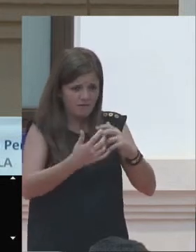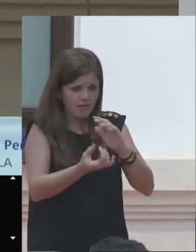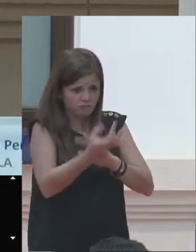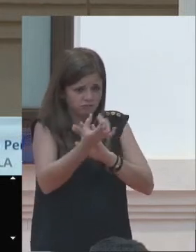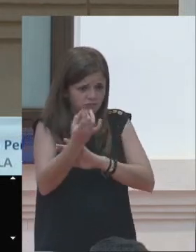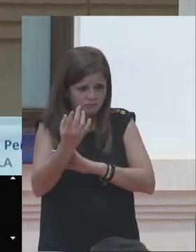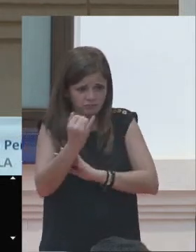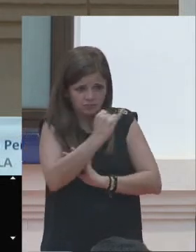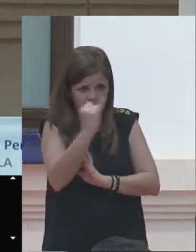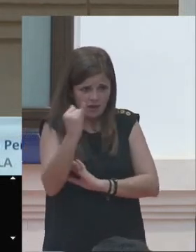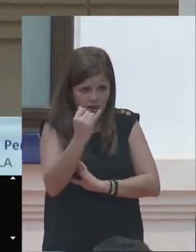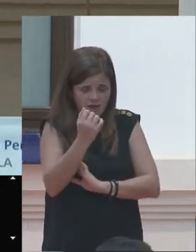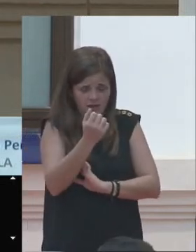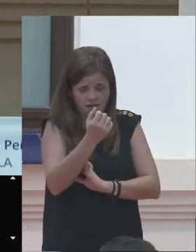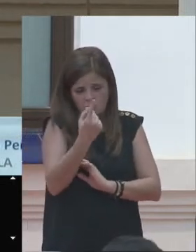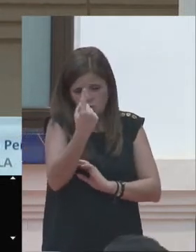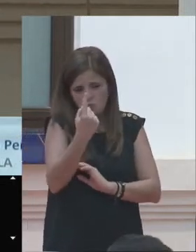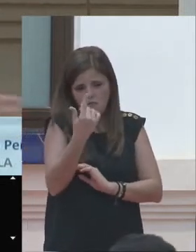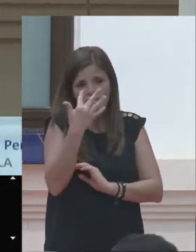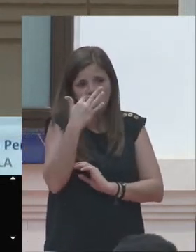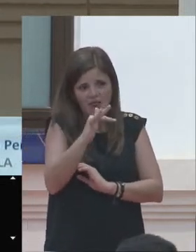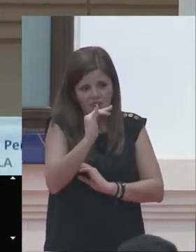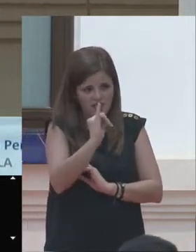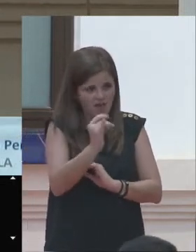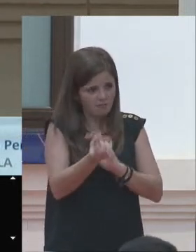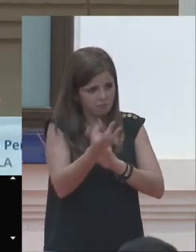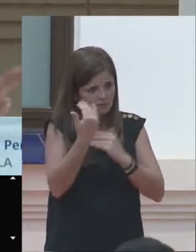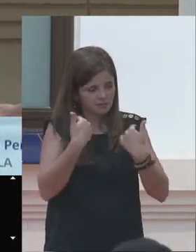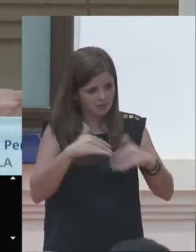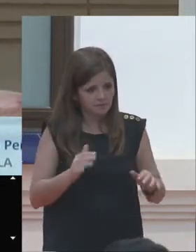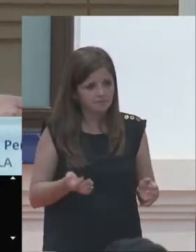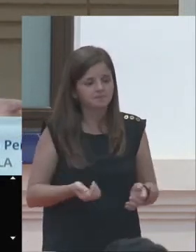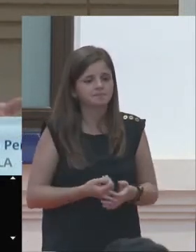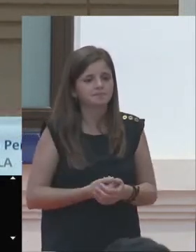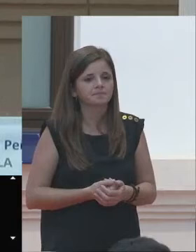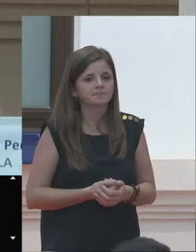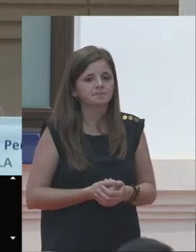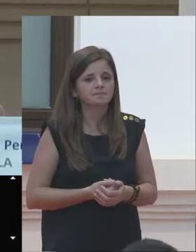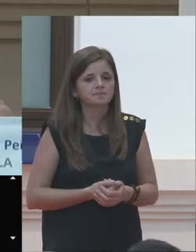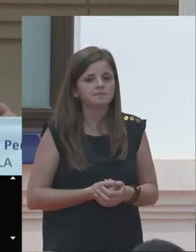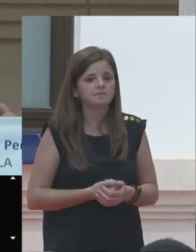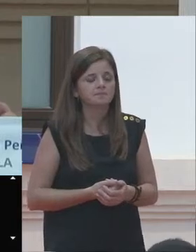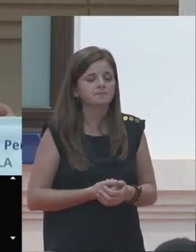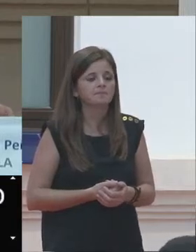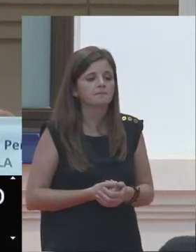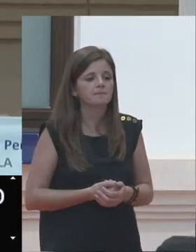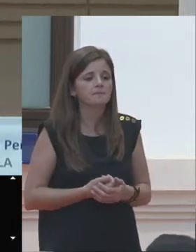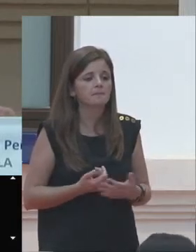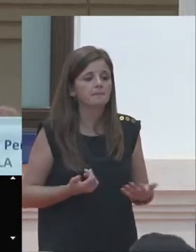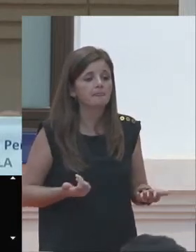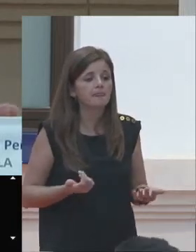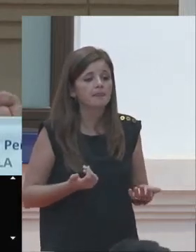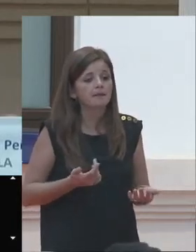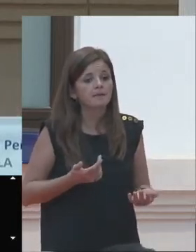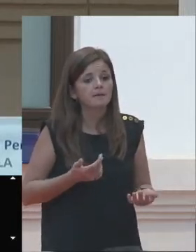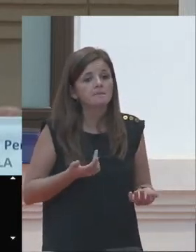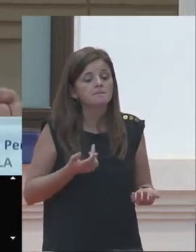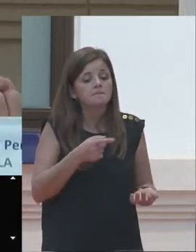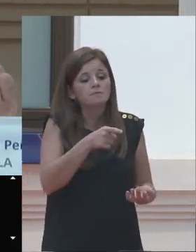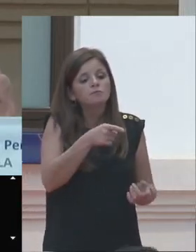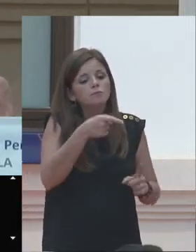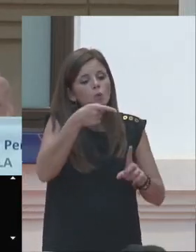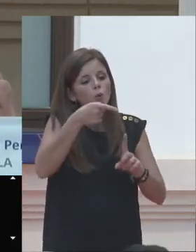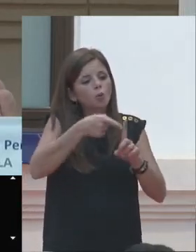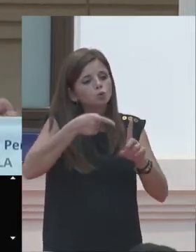en Francia, que los realizan y que los hacen. En cuanto a la base en la que nos podemos, sobre la que tenemos que